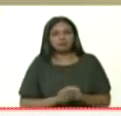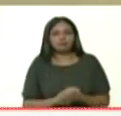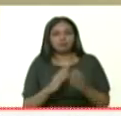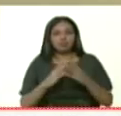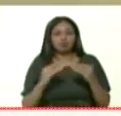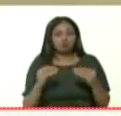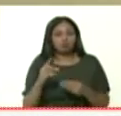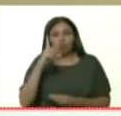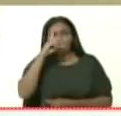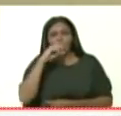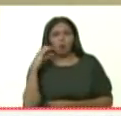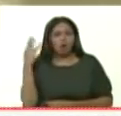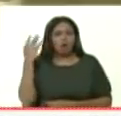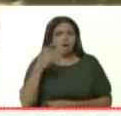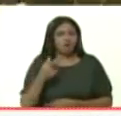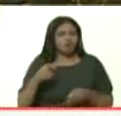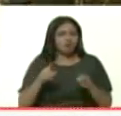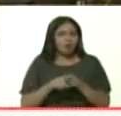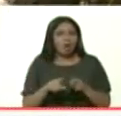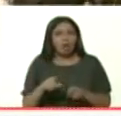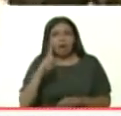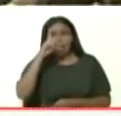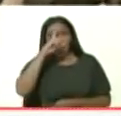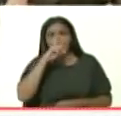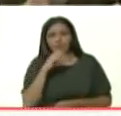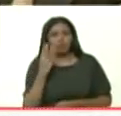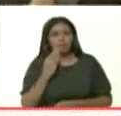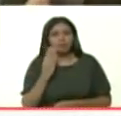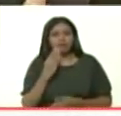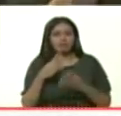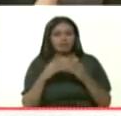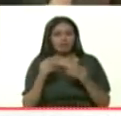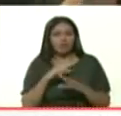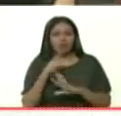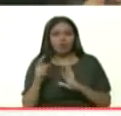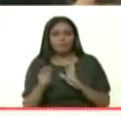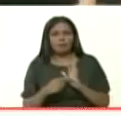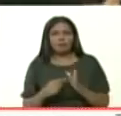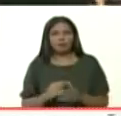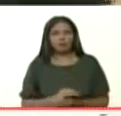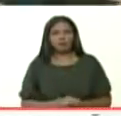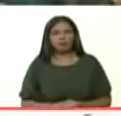las edades, de todas las experiencias.